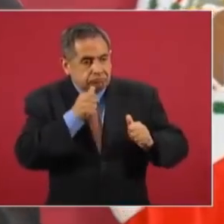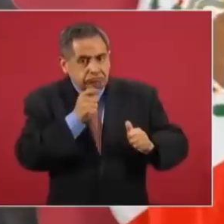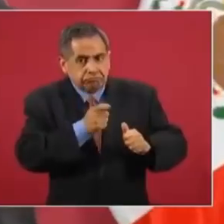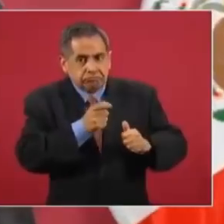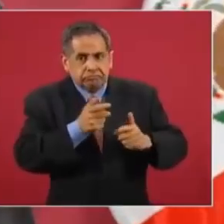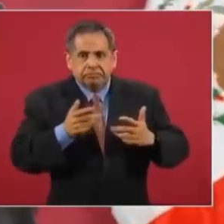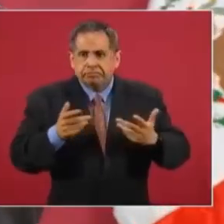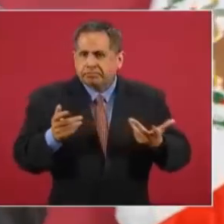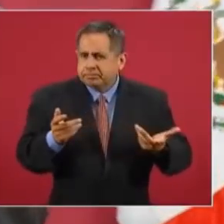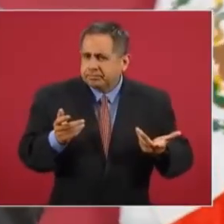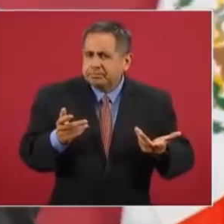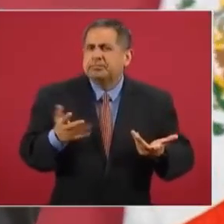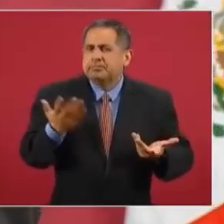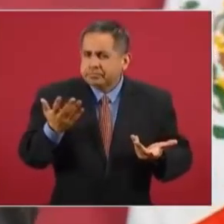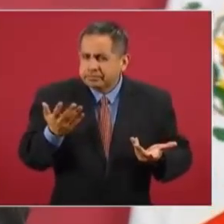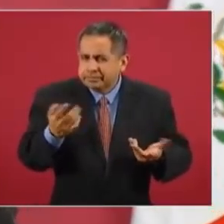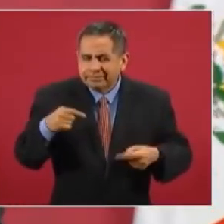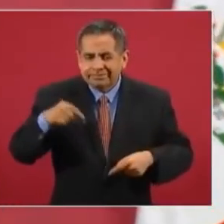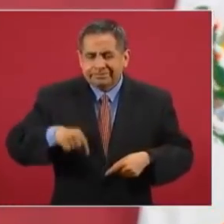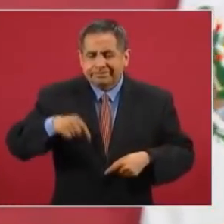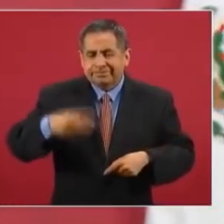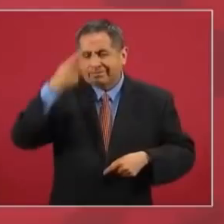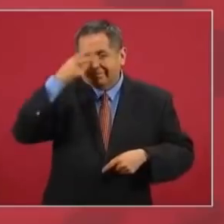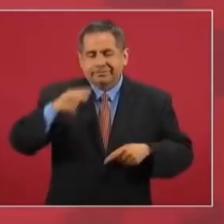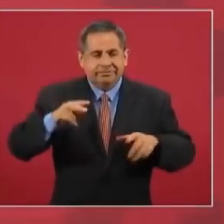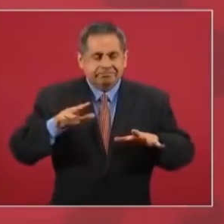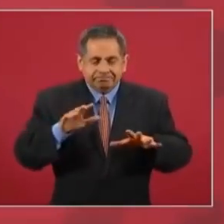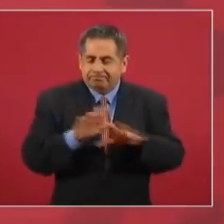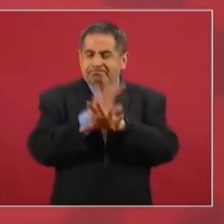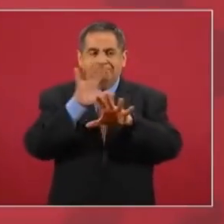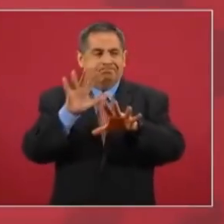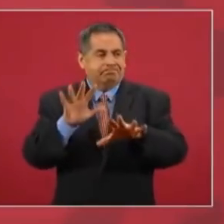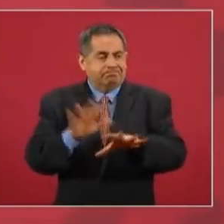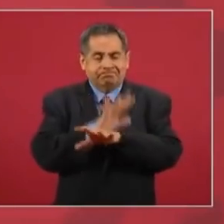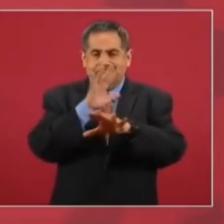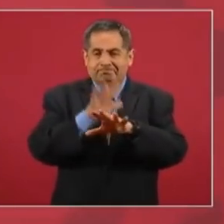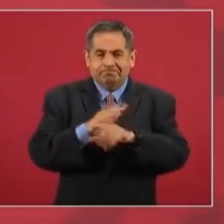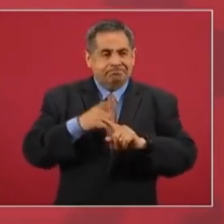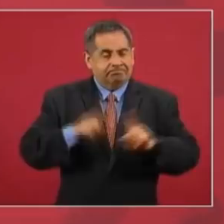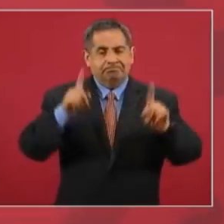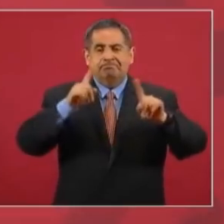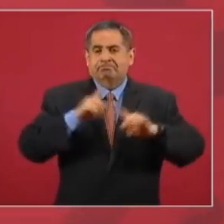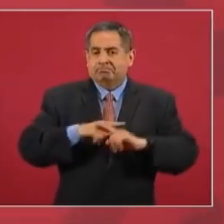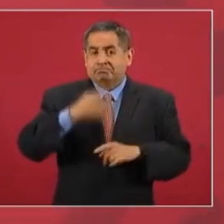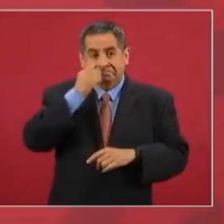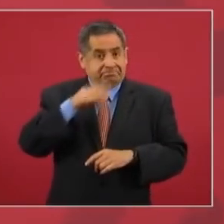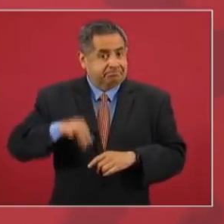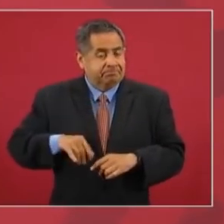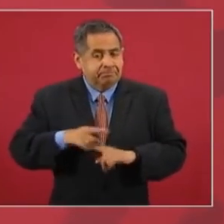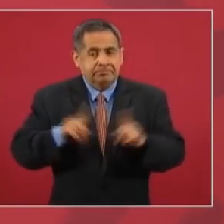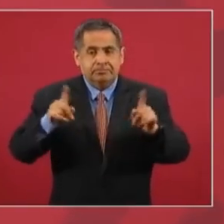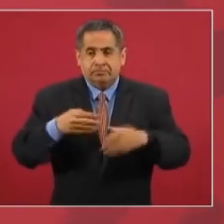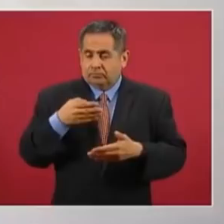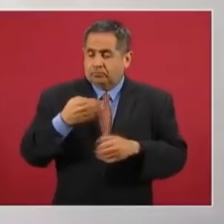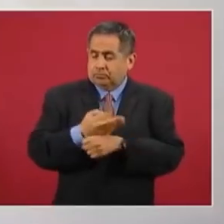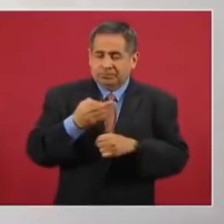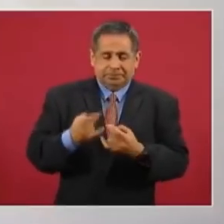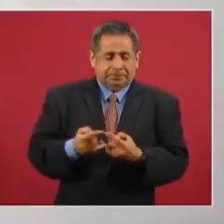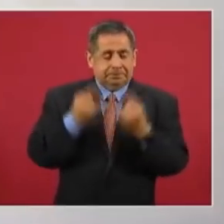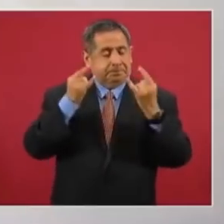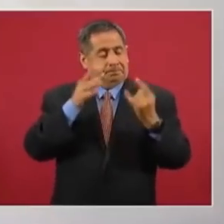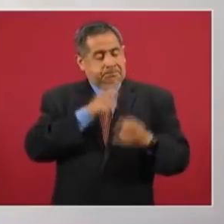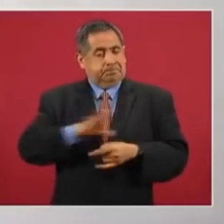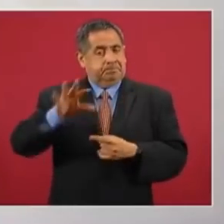porque están pasando cosas interesantes. Estamos viviendo un momento estelar en la historia de